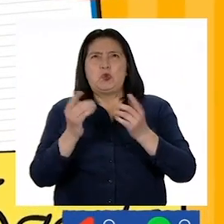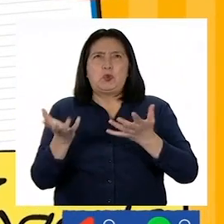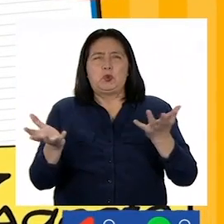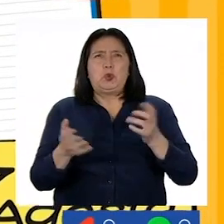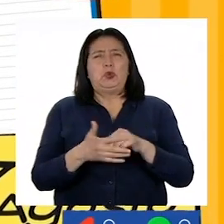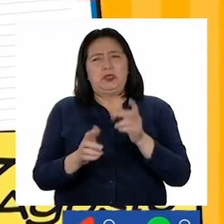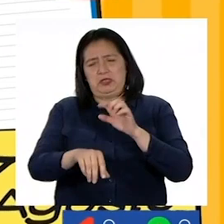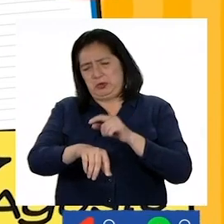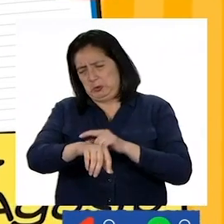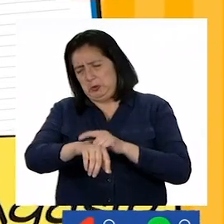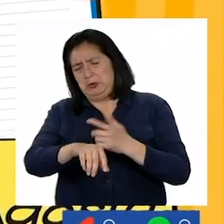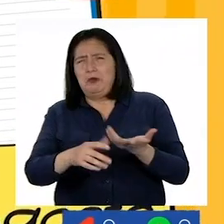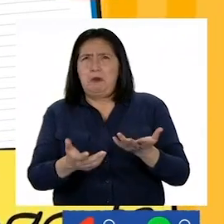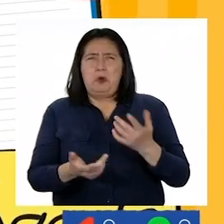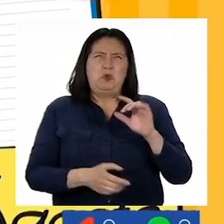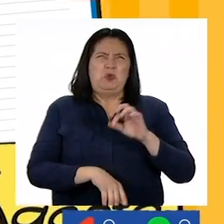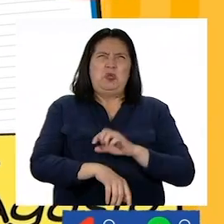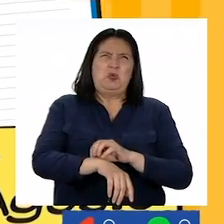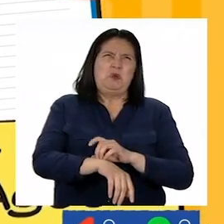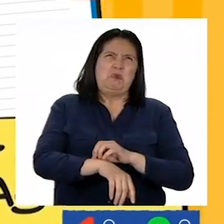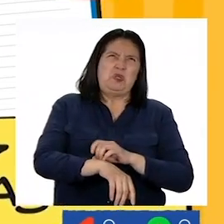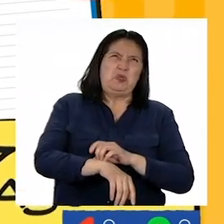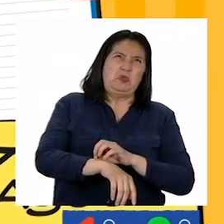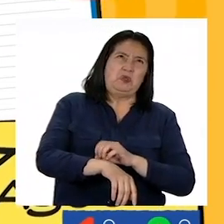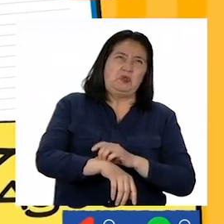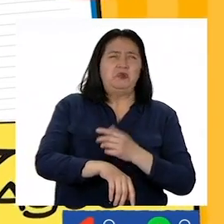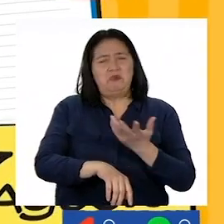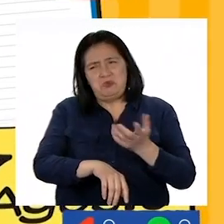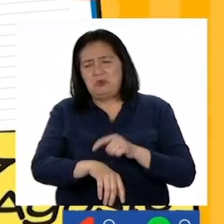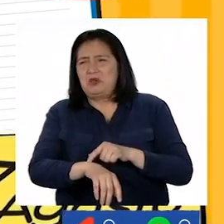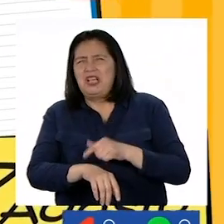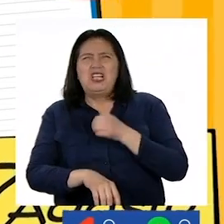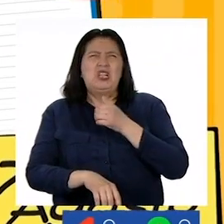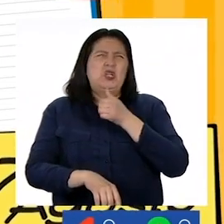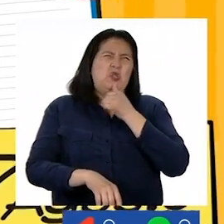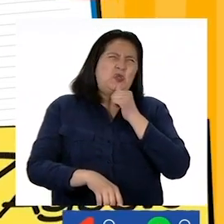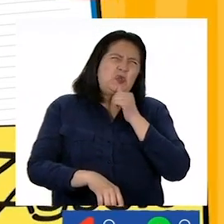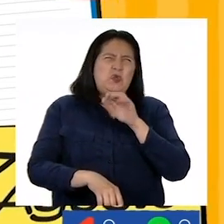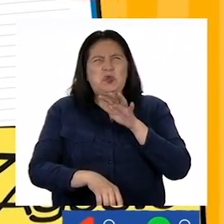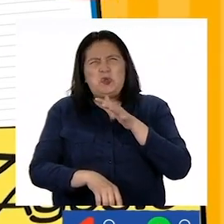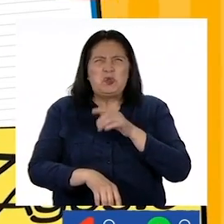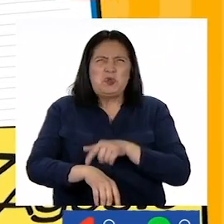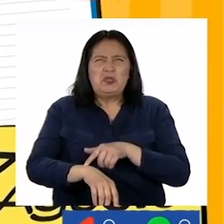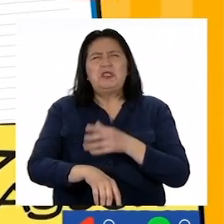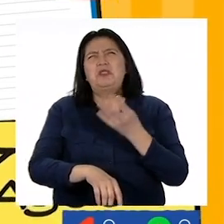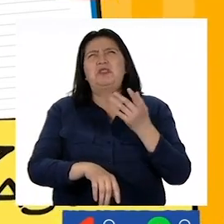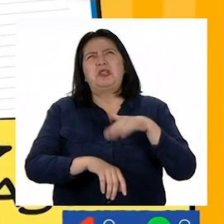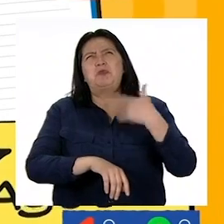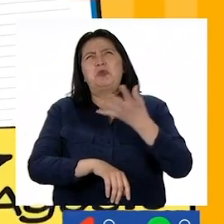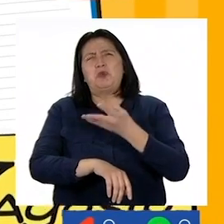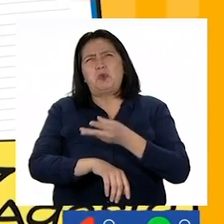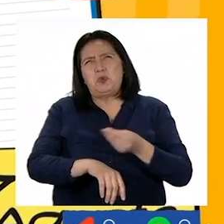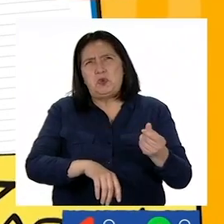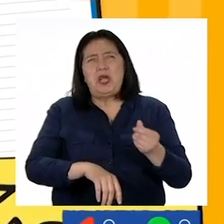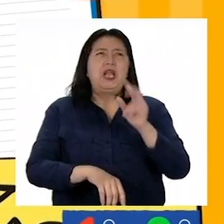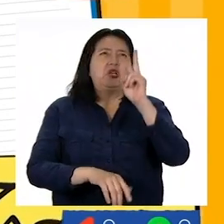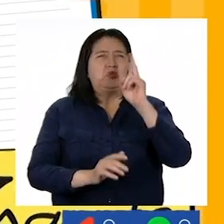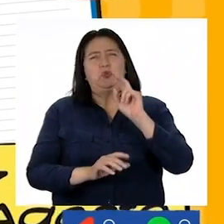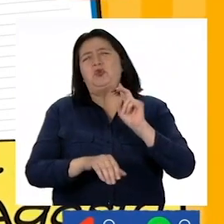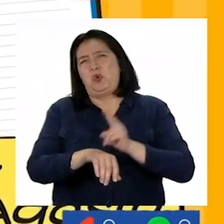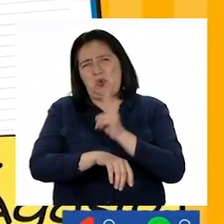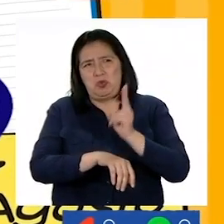síntomas locales, tales como una comezón bastante notable, dolores pasajeros que desaparecieron a las 2 horas